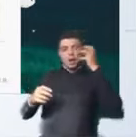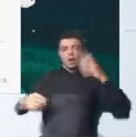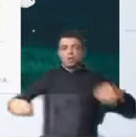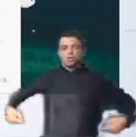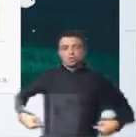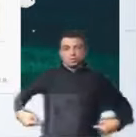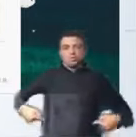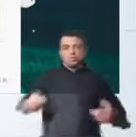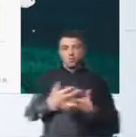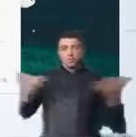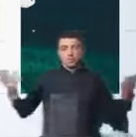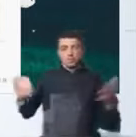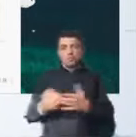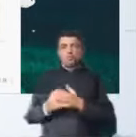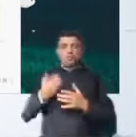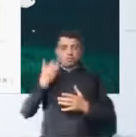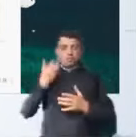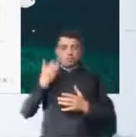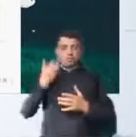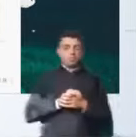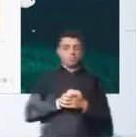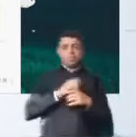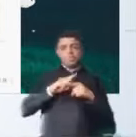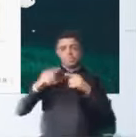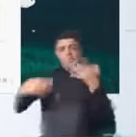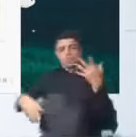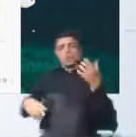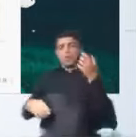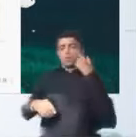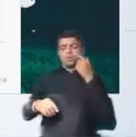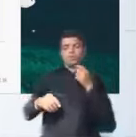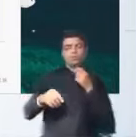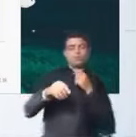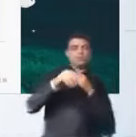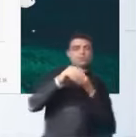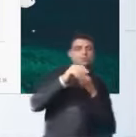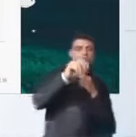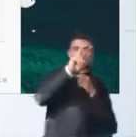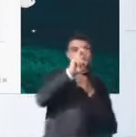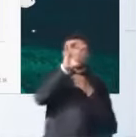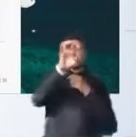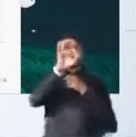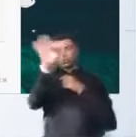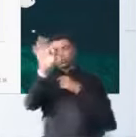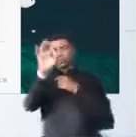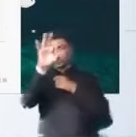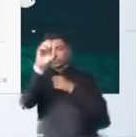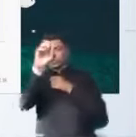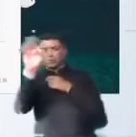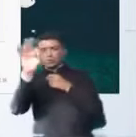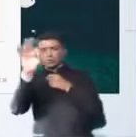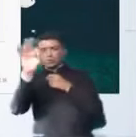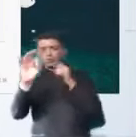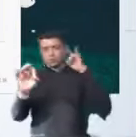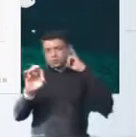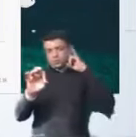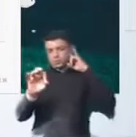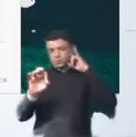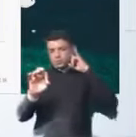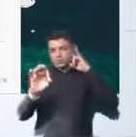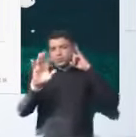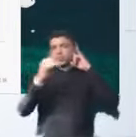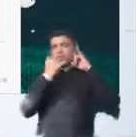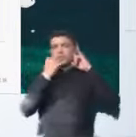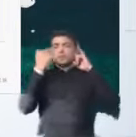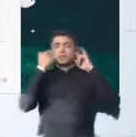es entre los 70 y 79 años por lo mismo. Entonces, es un virus que tiene una tasa de letalidad baja, y es un virus